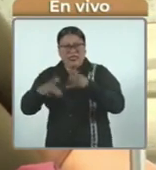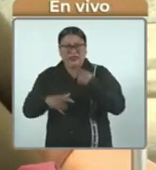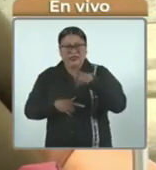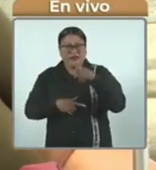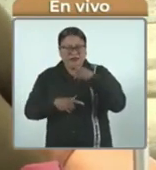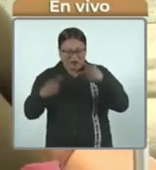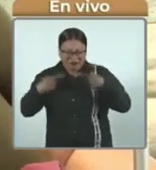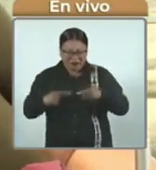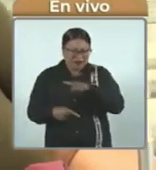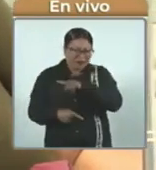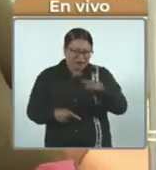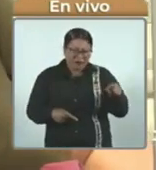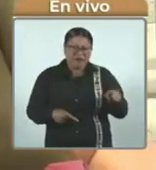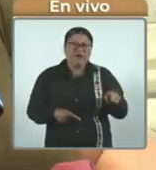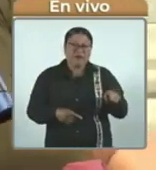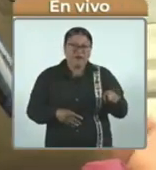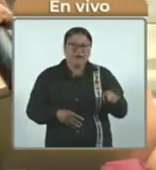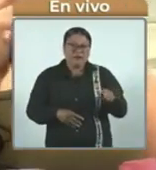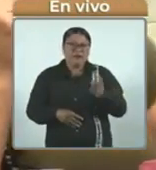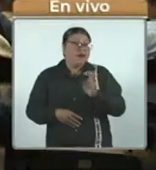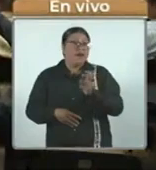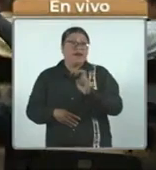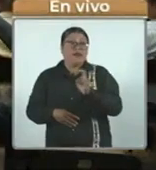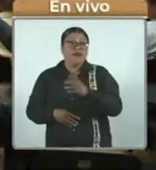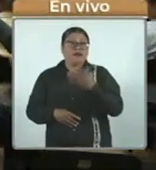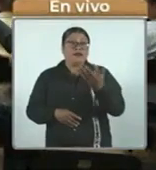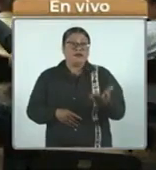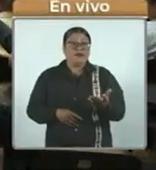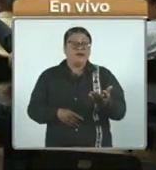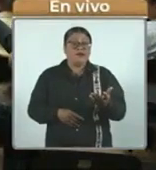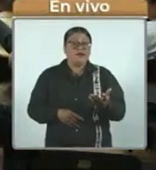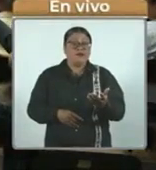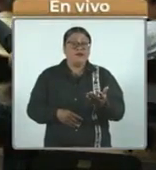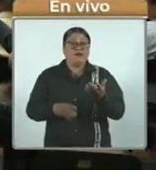la ciudadanía, que ya, pues, sobre todo en el